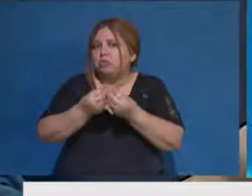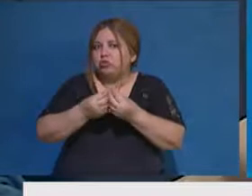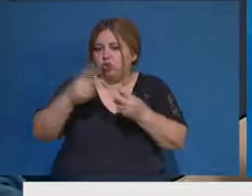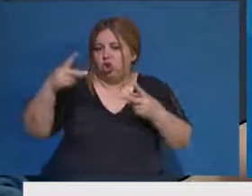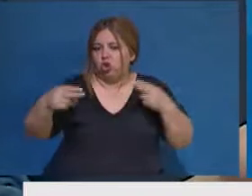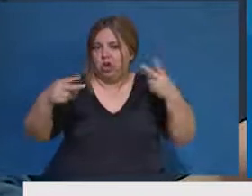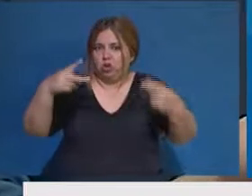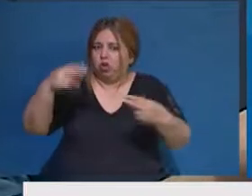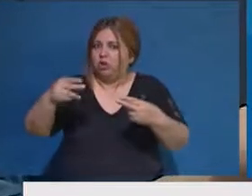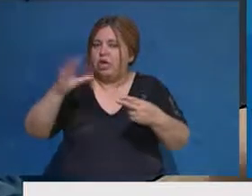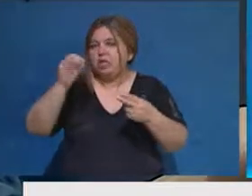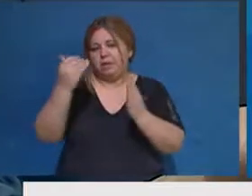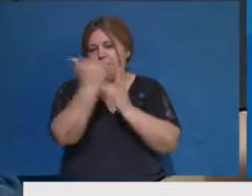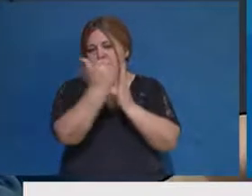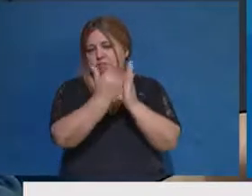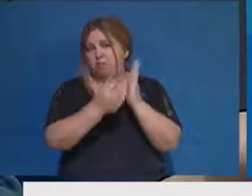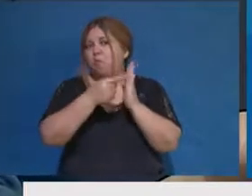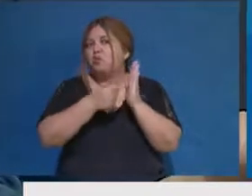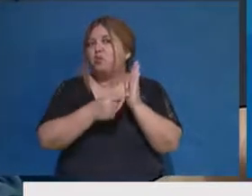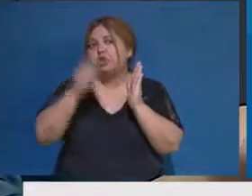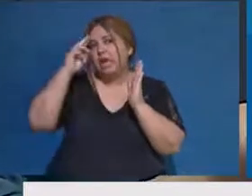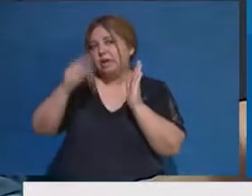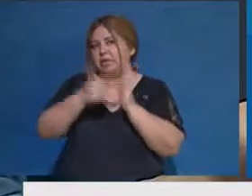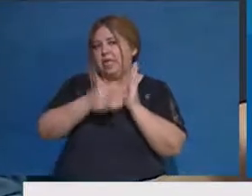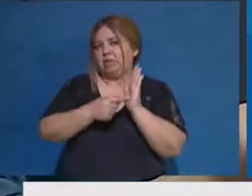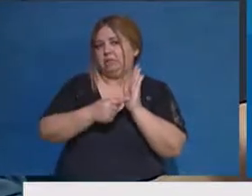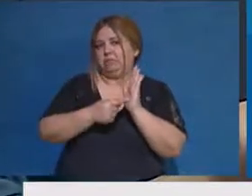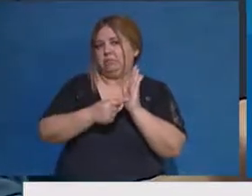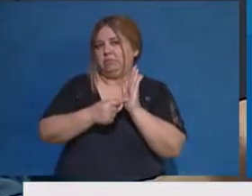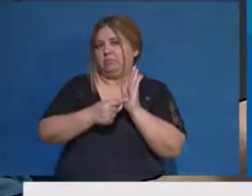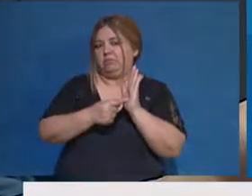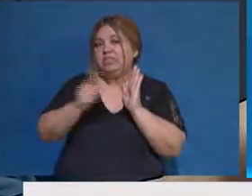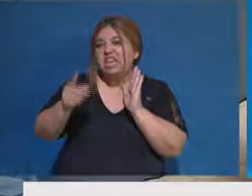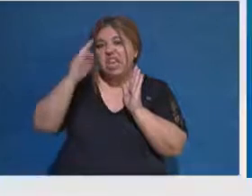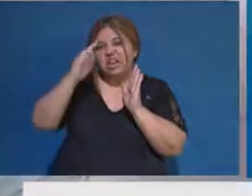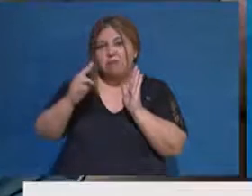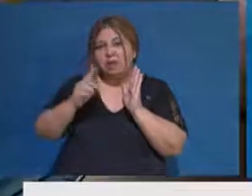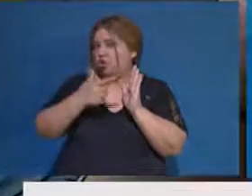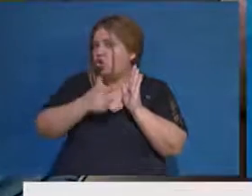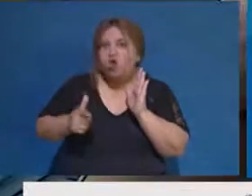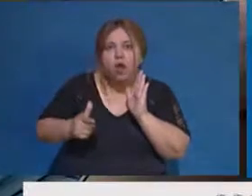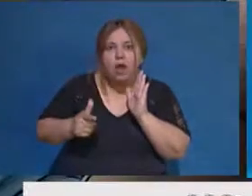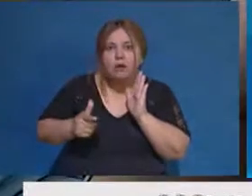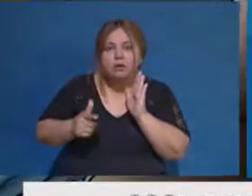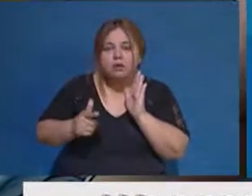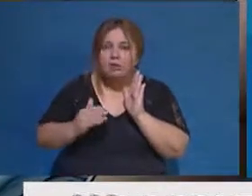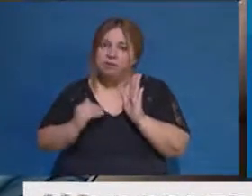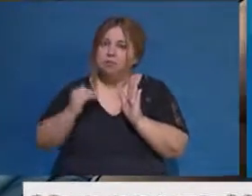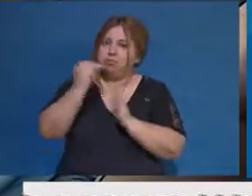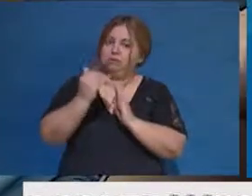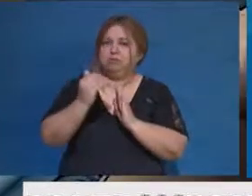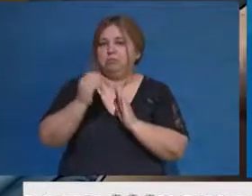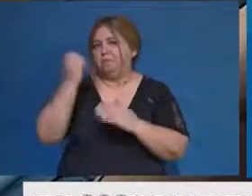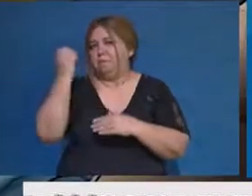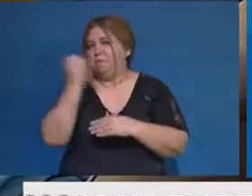En caso de que incumpla alguna de esas restricciones, obviamente la consecuencia necesaria es la detención, la nueva detención. La imputación es exactamente la misma, no se